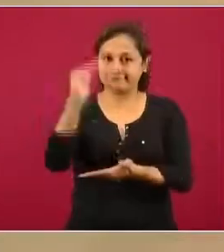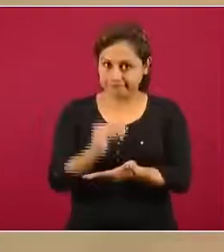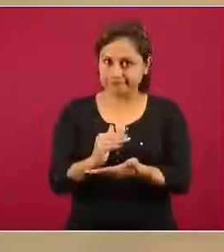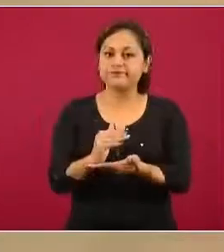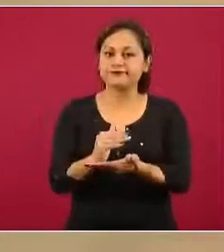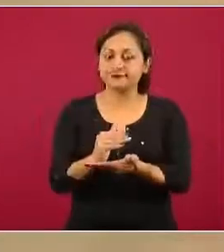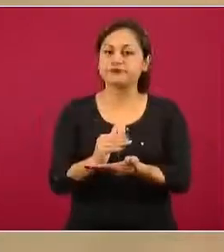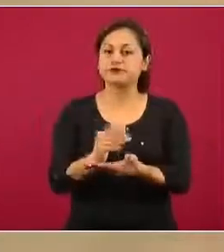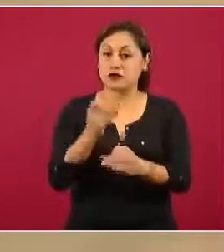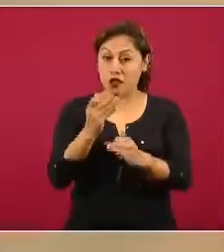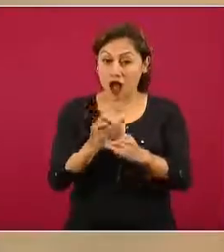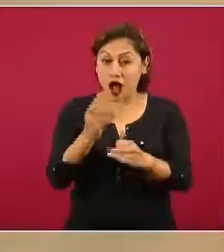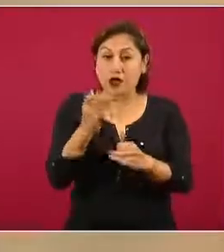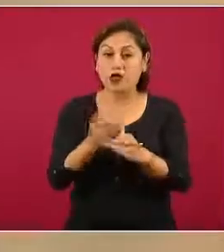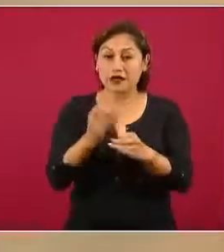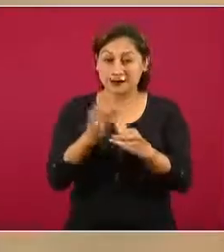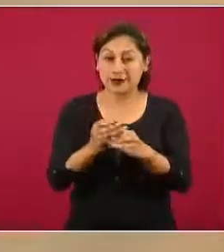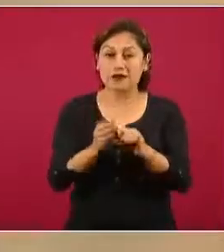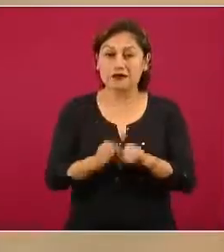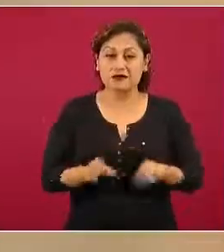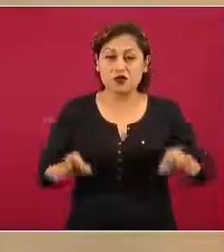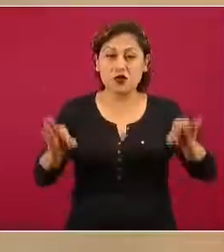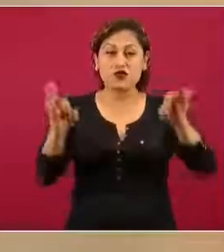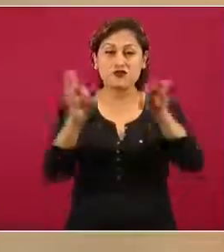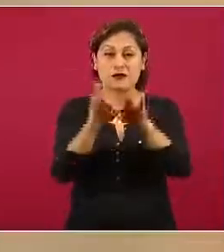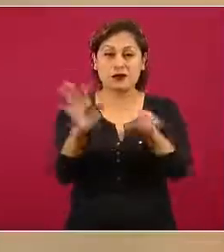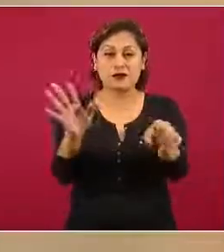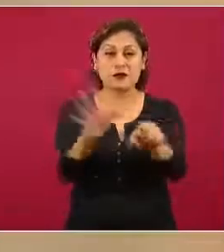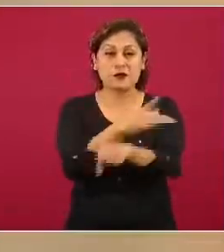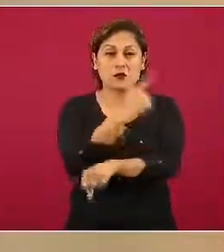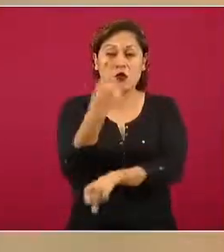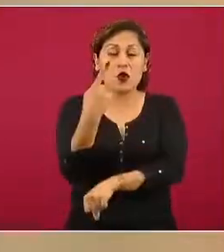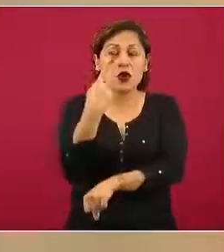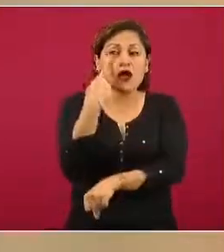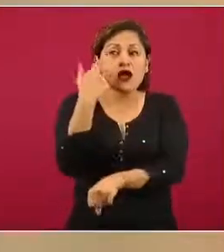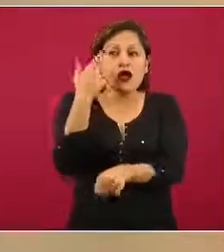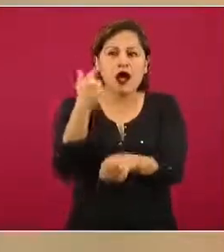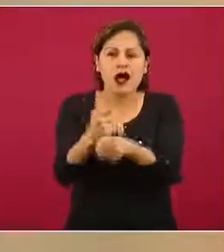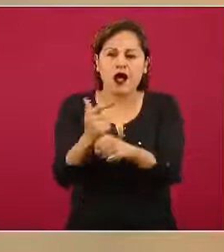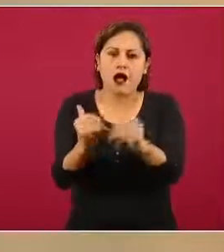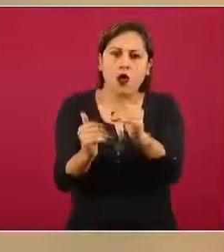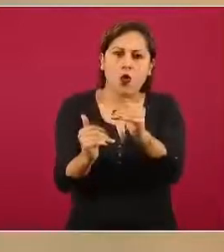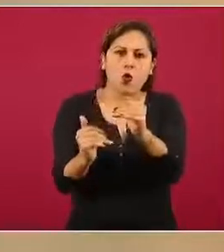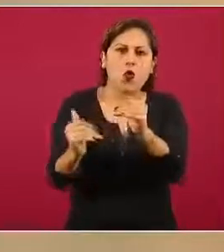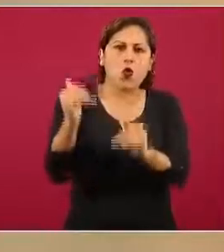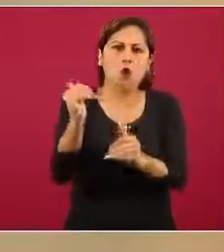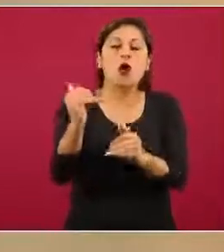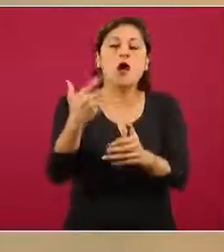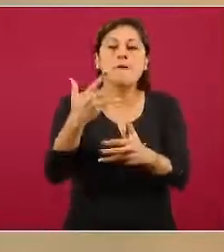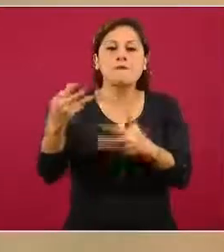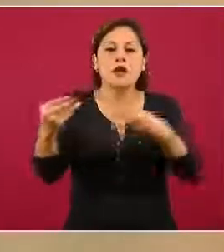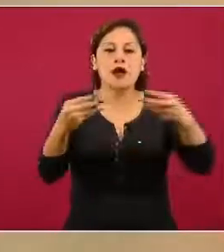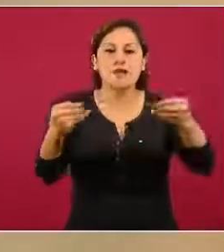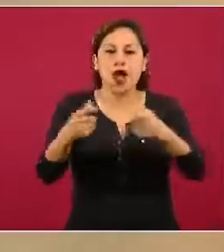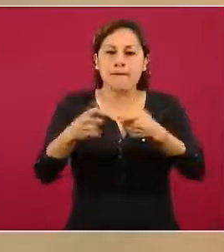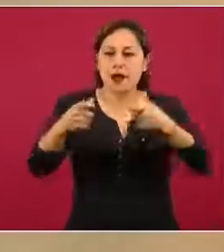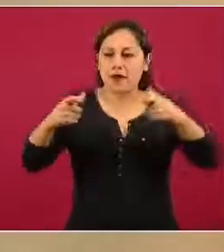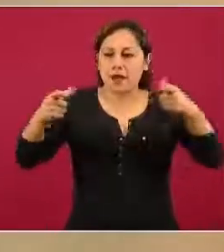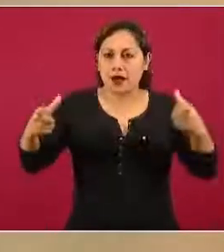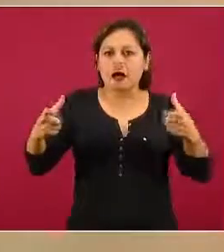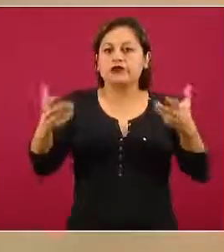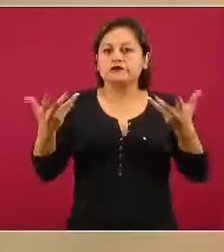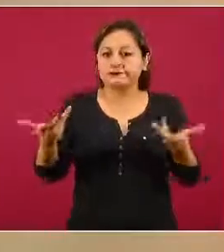momento tan complejo que estamos viviendo, en donde estamos viendo que hay un incremento de casos importante para nuestra